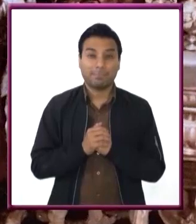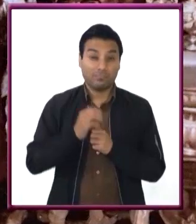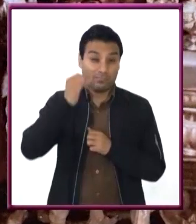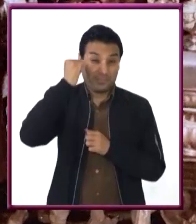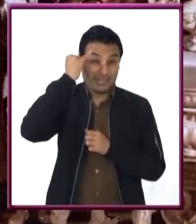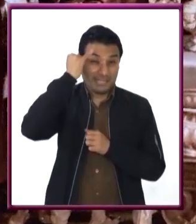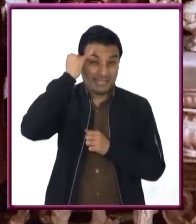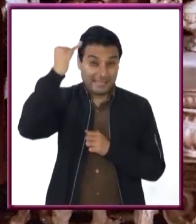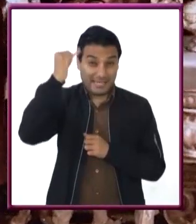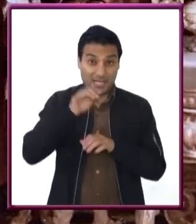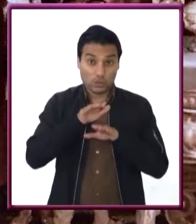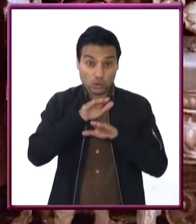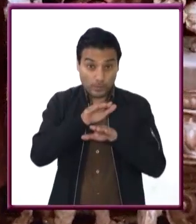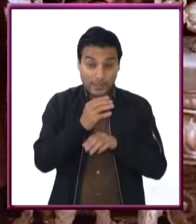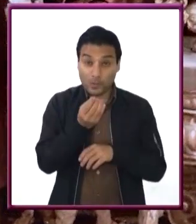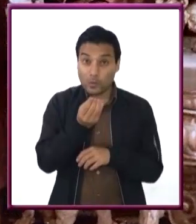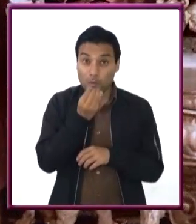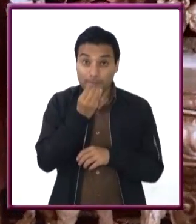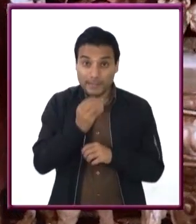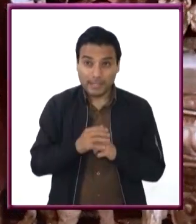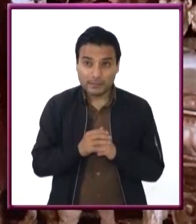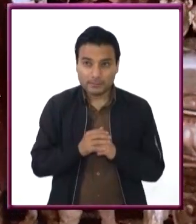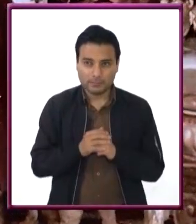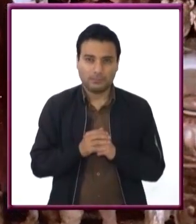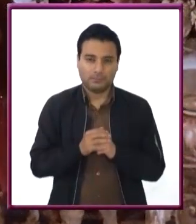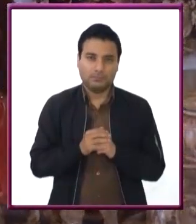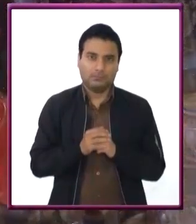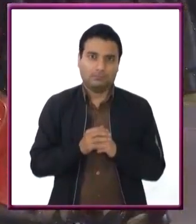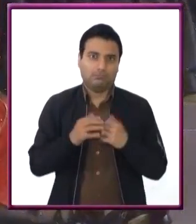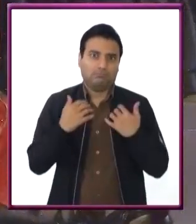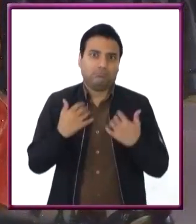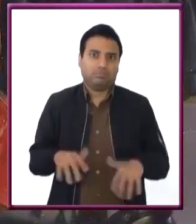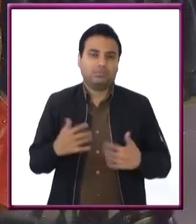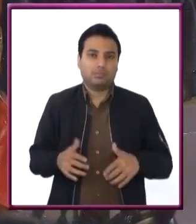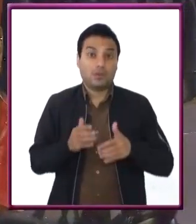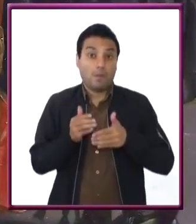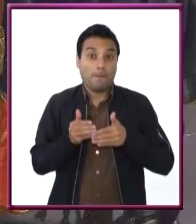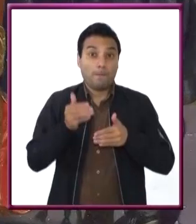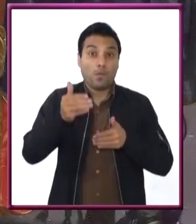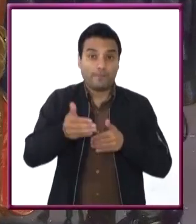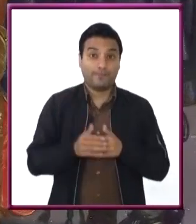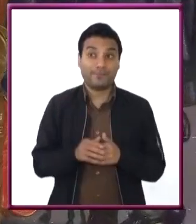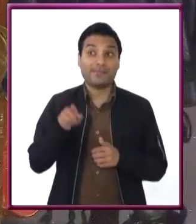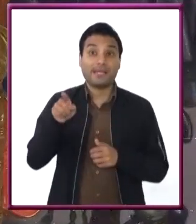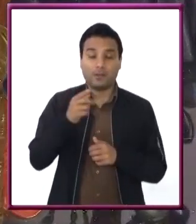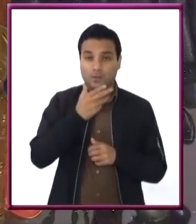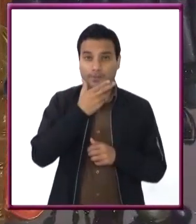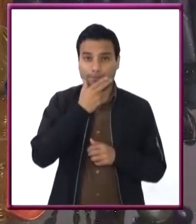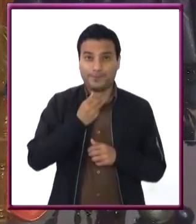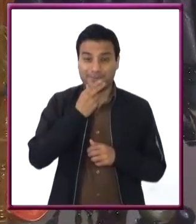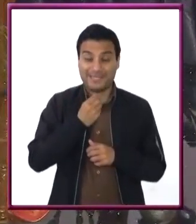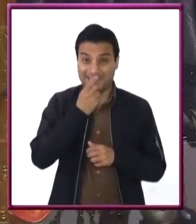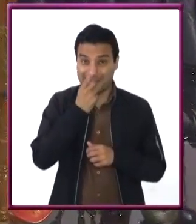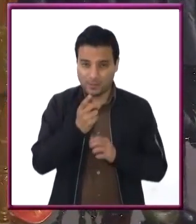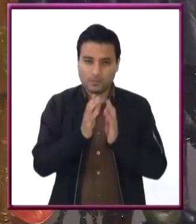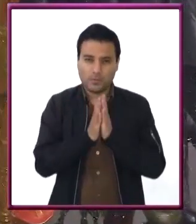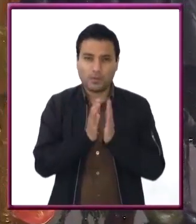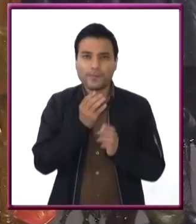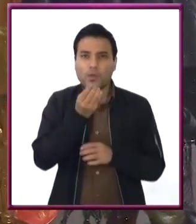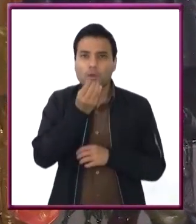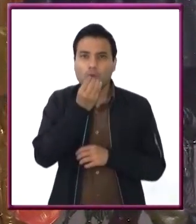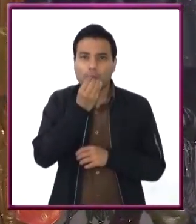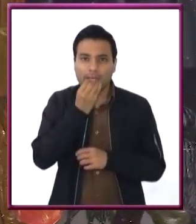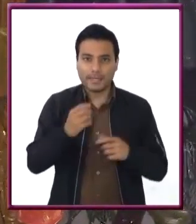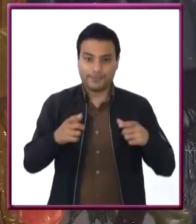digamos, adelantado a su época. Él empezó a promover el que se sirvieran porciones pequeñas